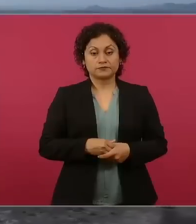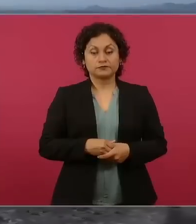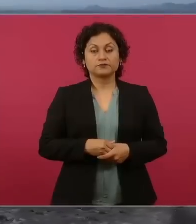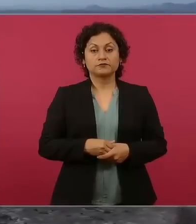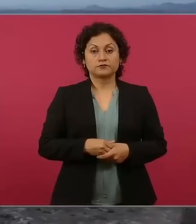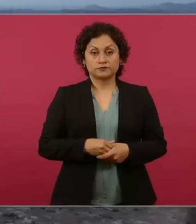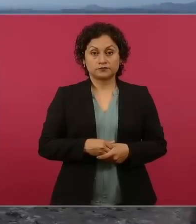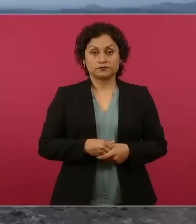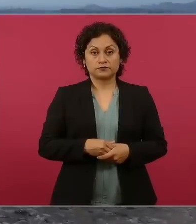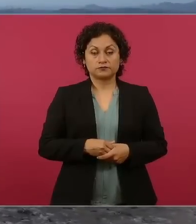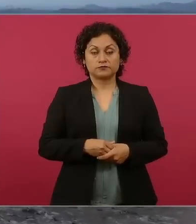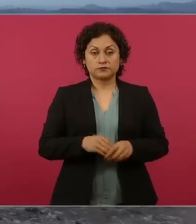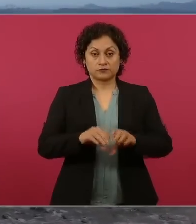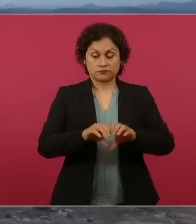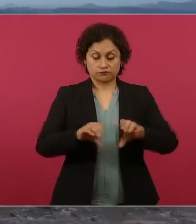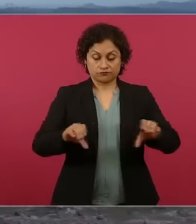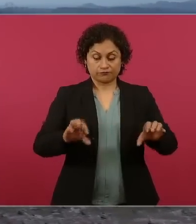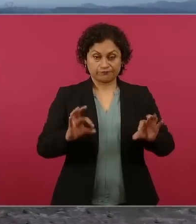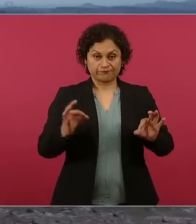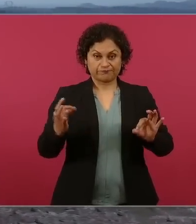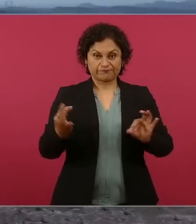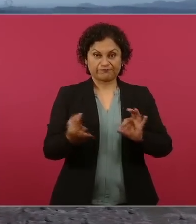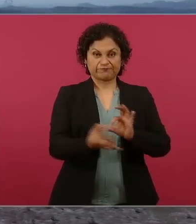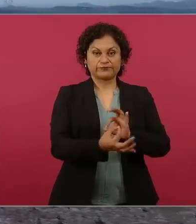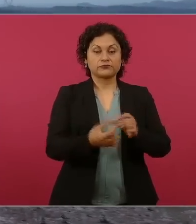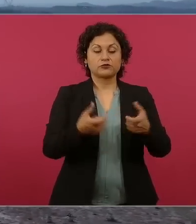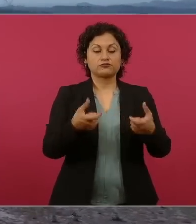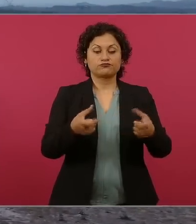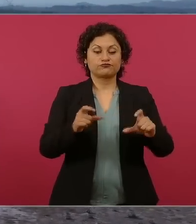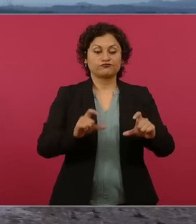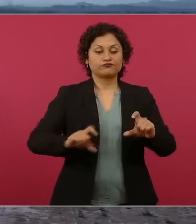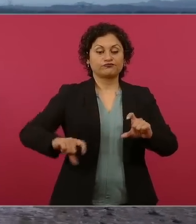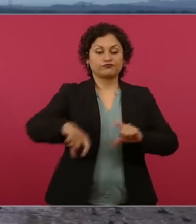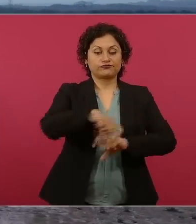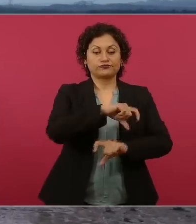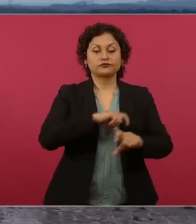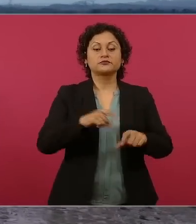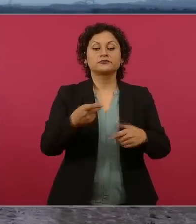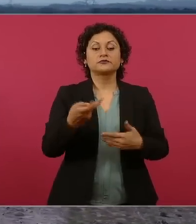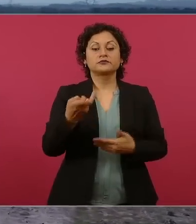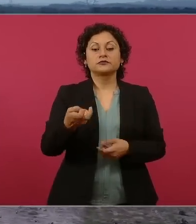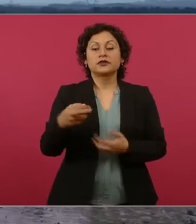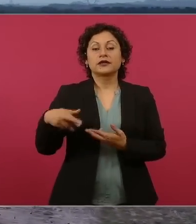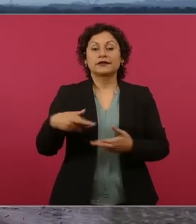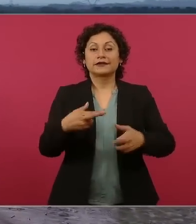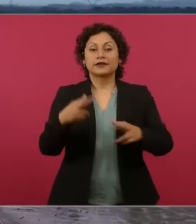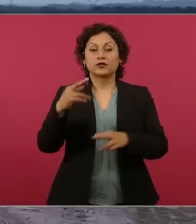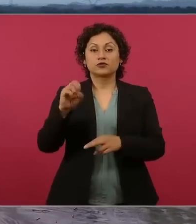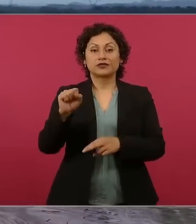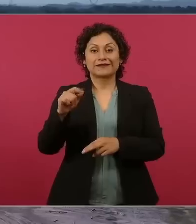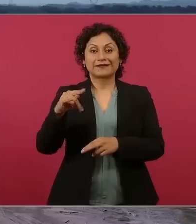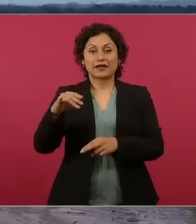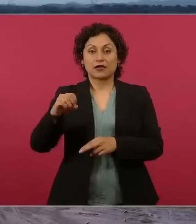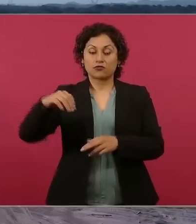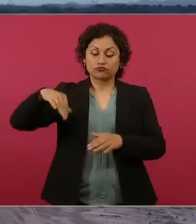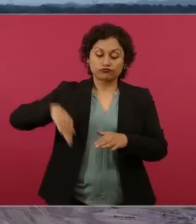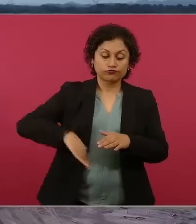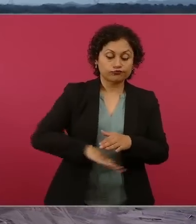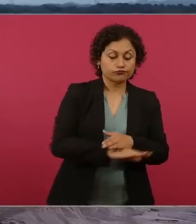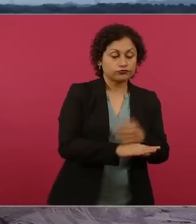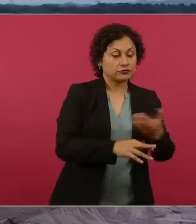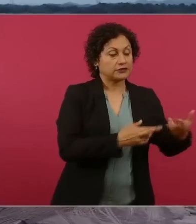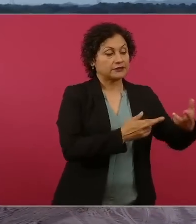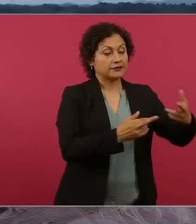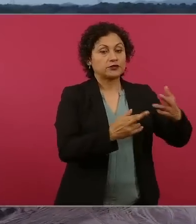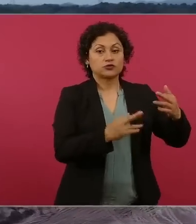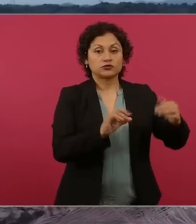Tubería de 1.600 milímetros. Y este fue un sifón de río donde hicimos pasar las aguas del río Santiago por debajo del río San Pedro. En 6